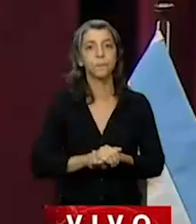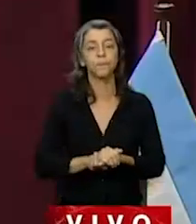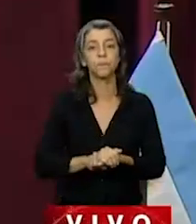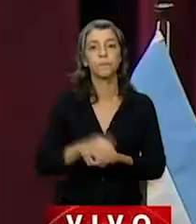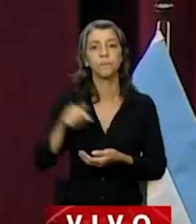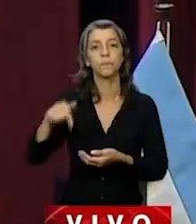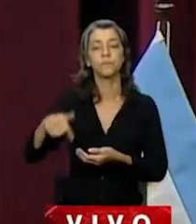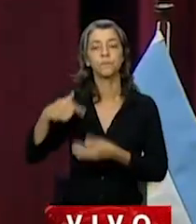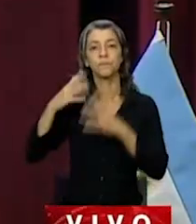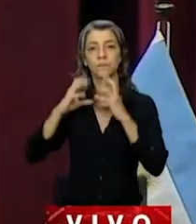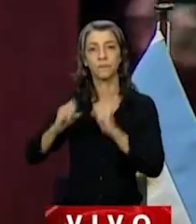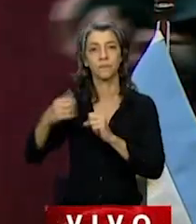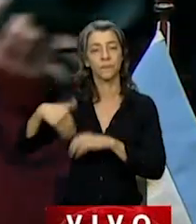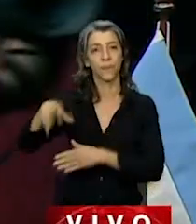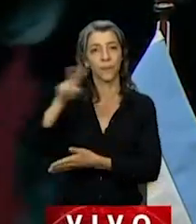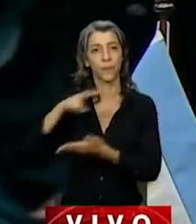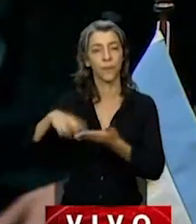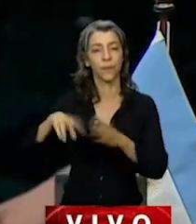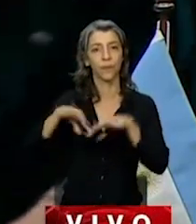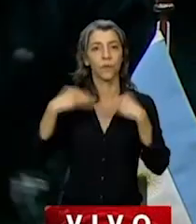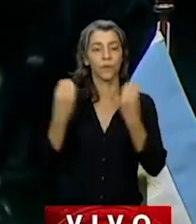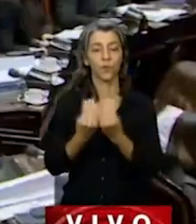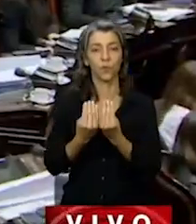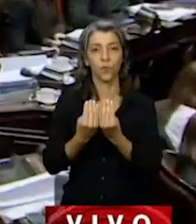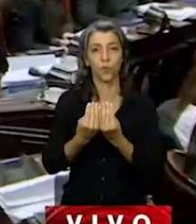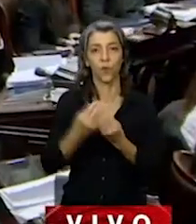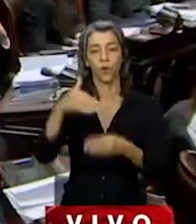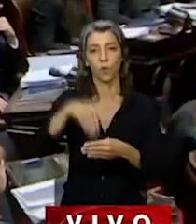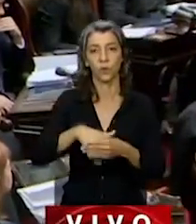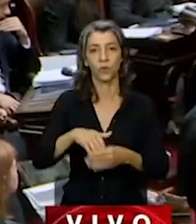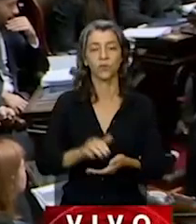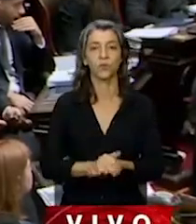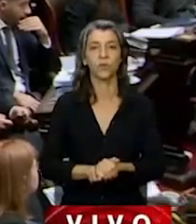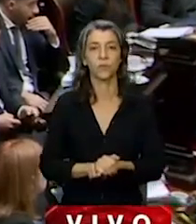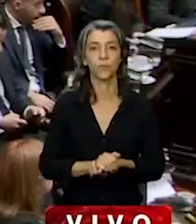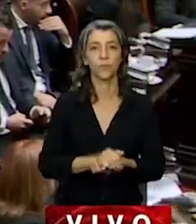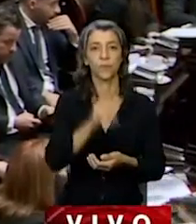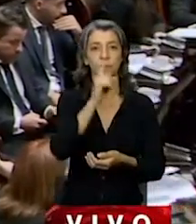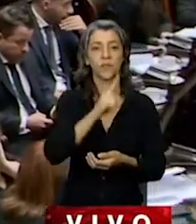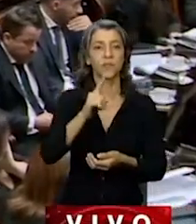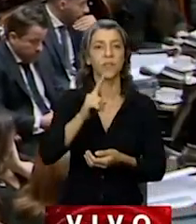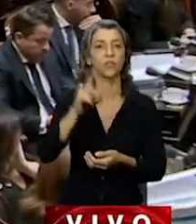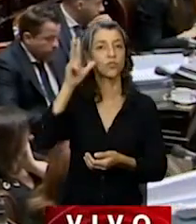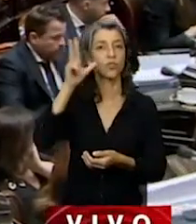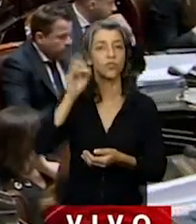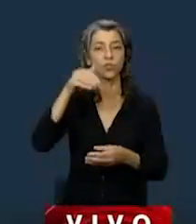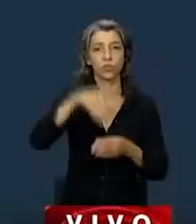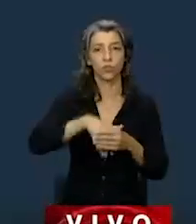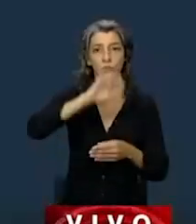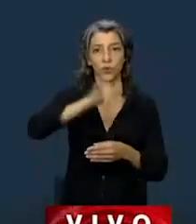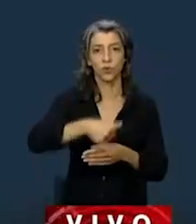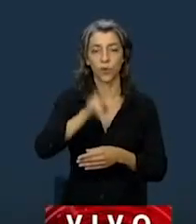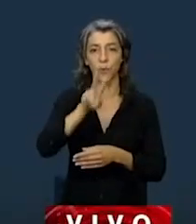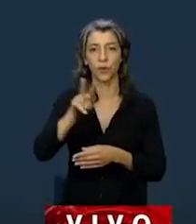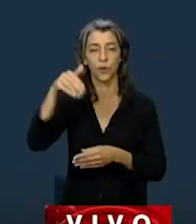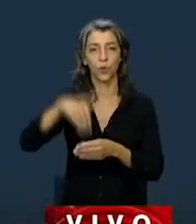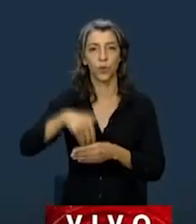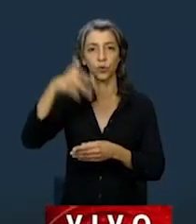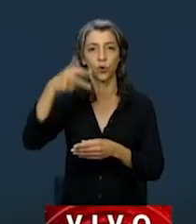Por secretaría se dará lectura del resultado de la votación. 180 afirmativos, 22